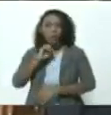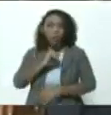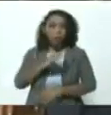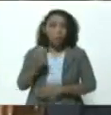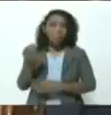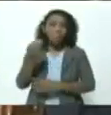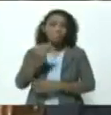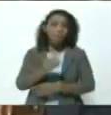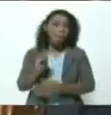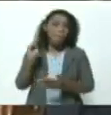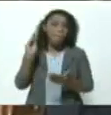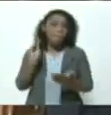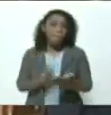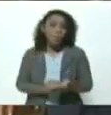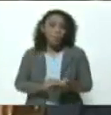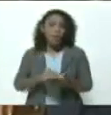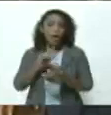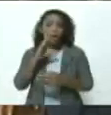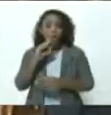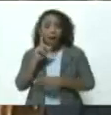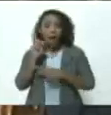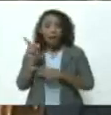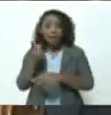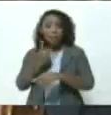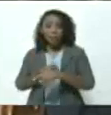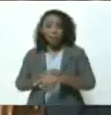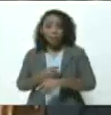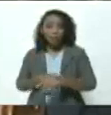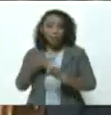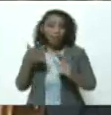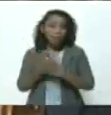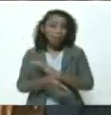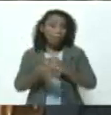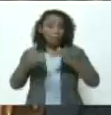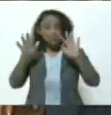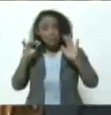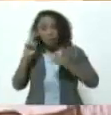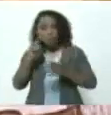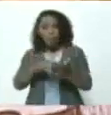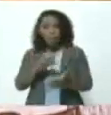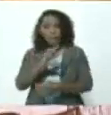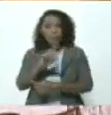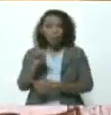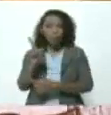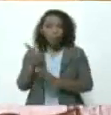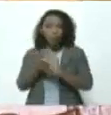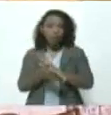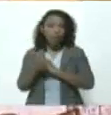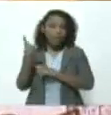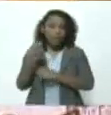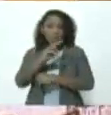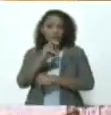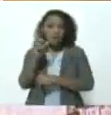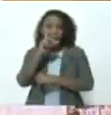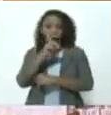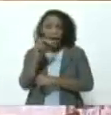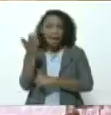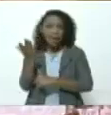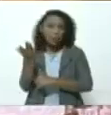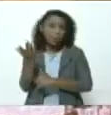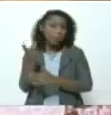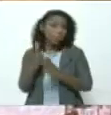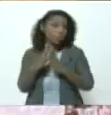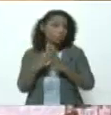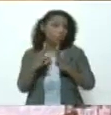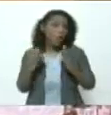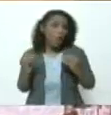que situarse en él, había que hablar desde ese momento, a pesar de que estamos en el 2021, ¿no? Y además son 200 años. O sea,